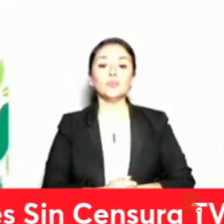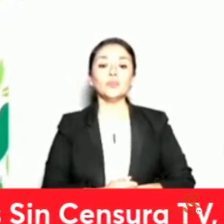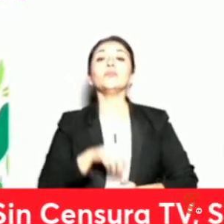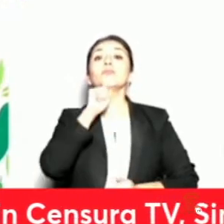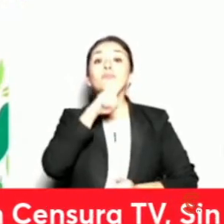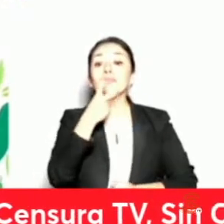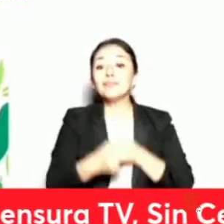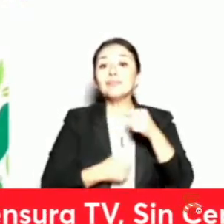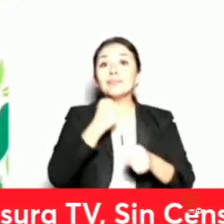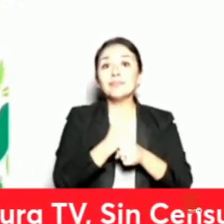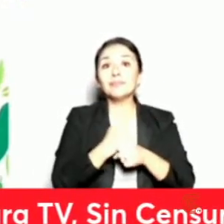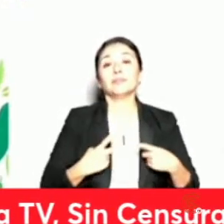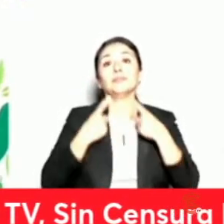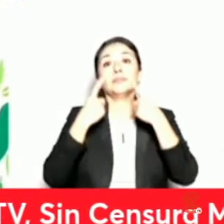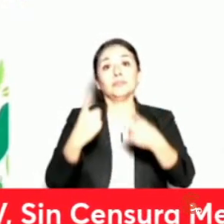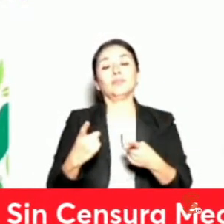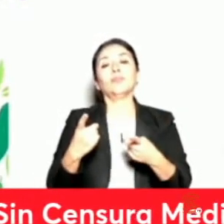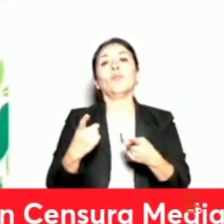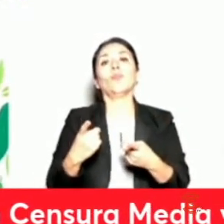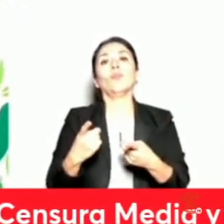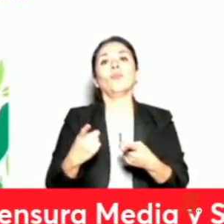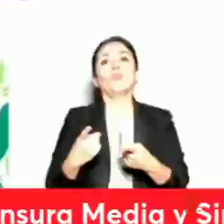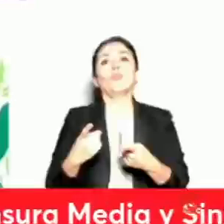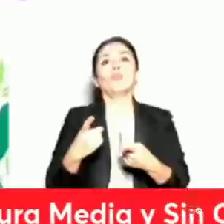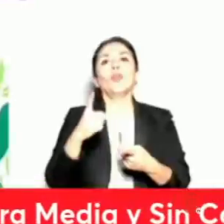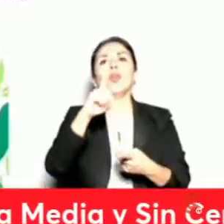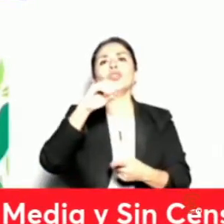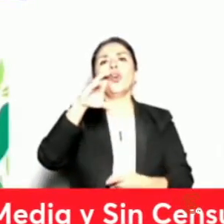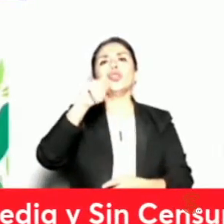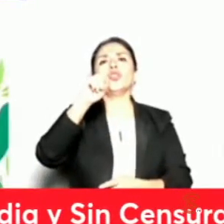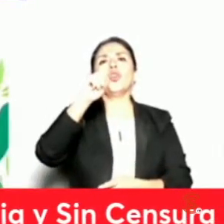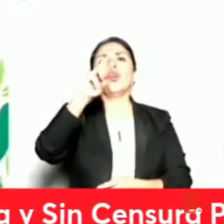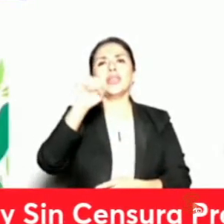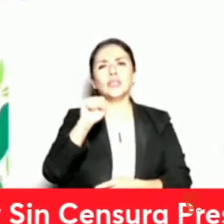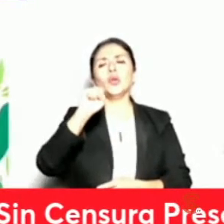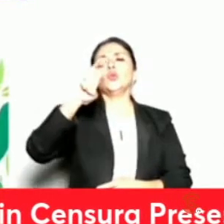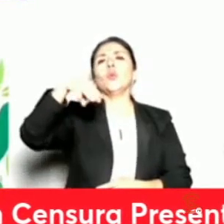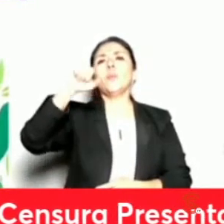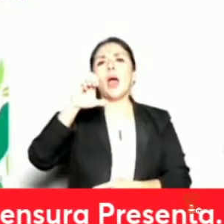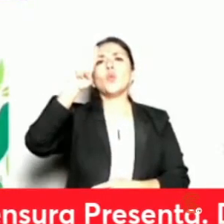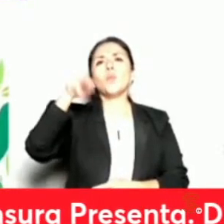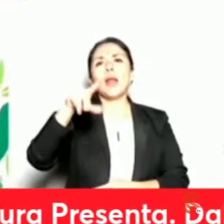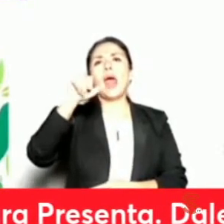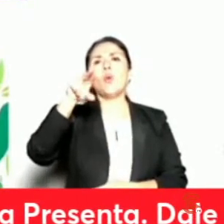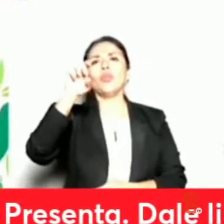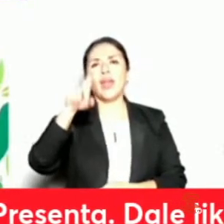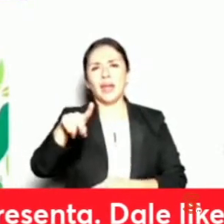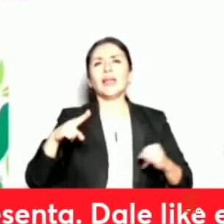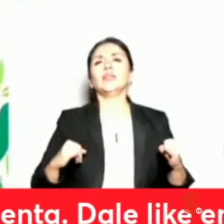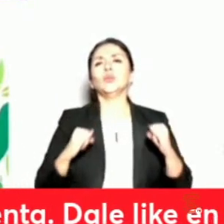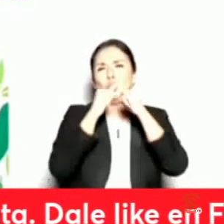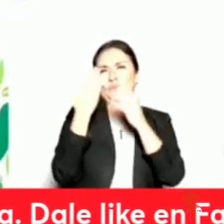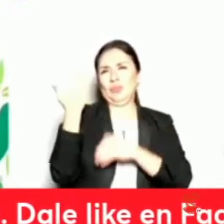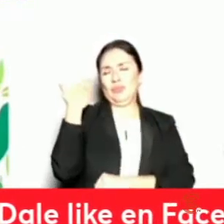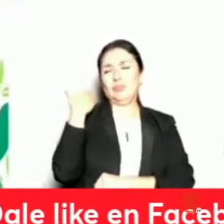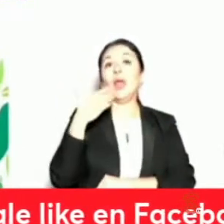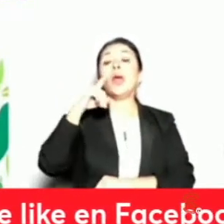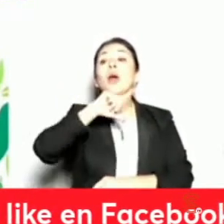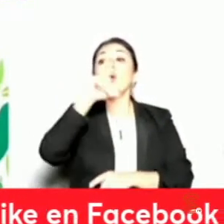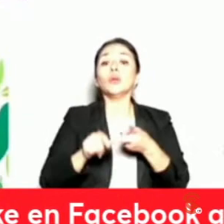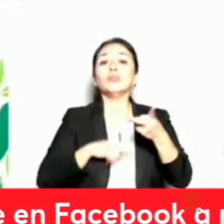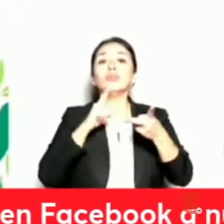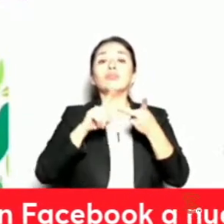Recibió este año el Doctorus Summa Cum Laude del Instituto Continuum y en mayo obtuvo el